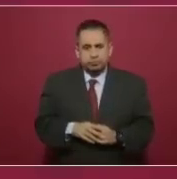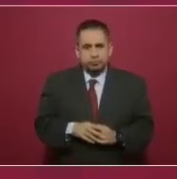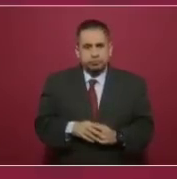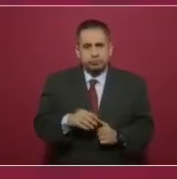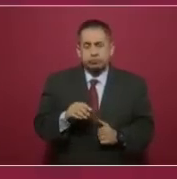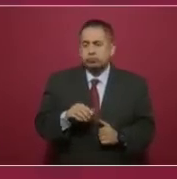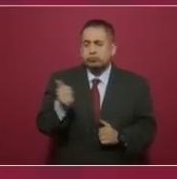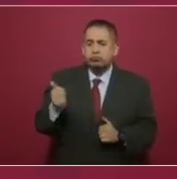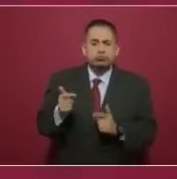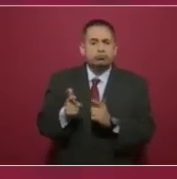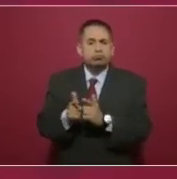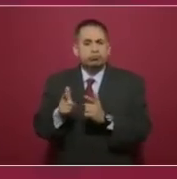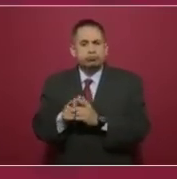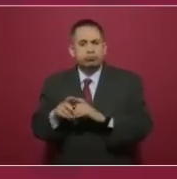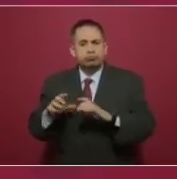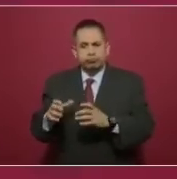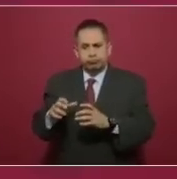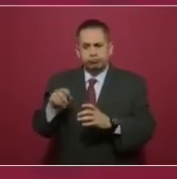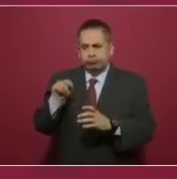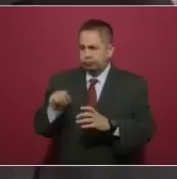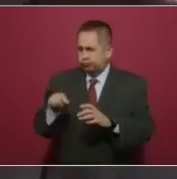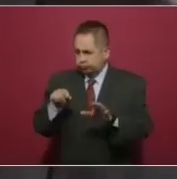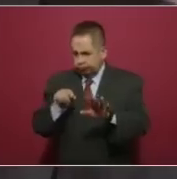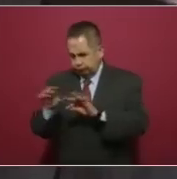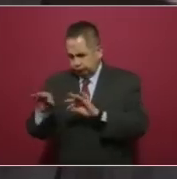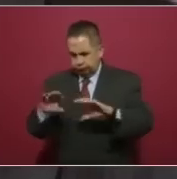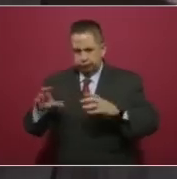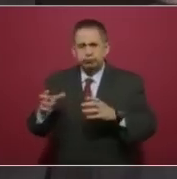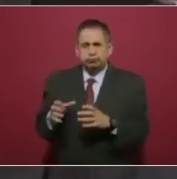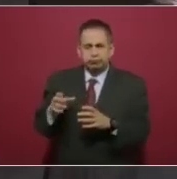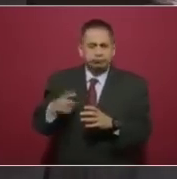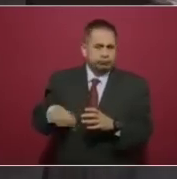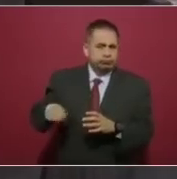un grupo de